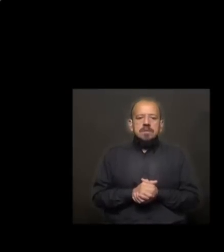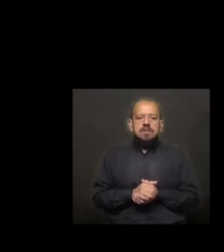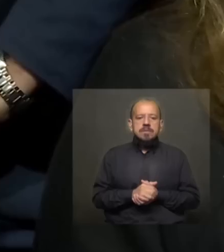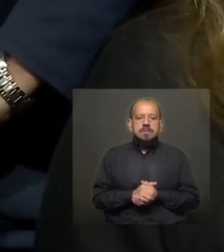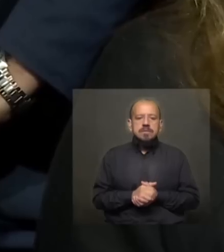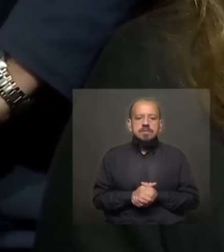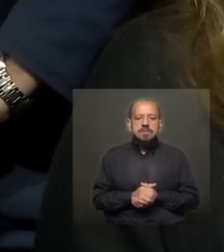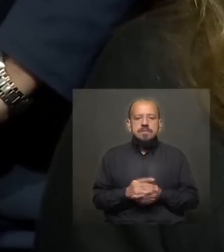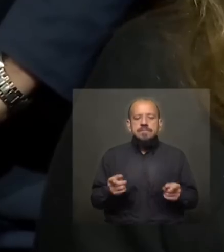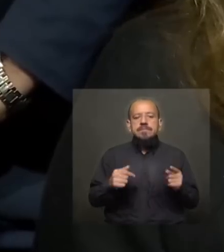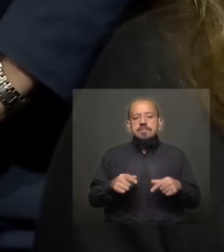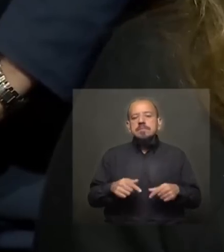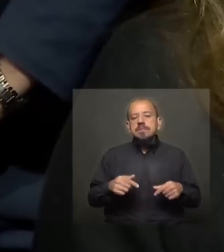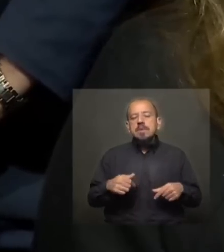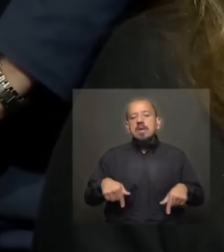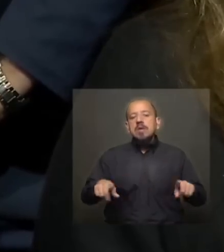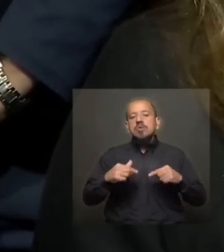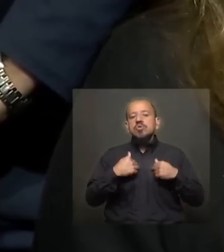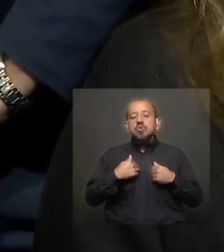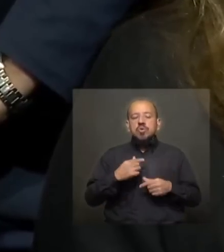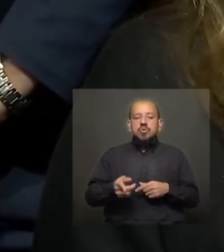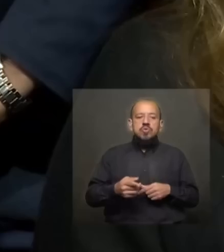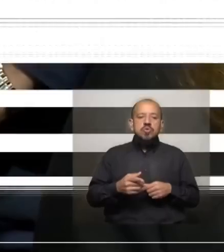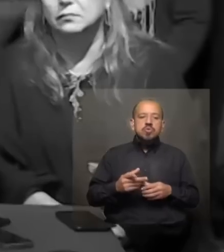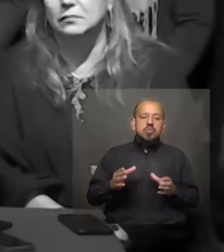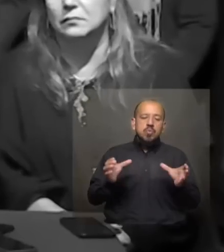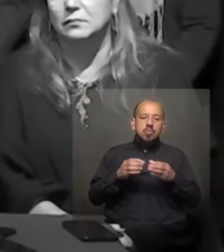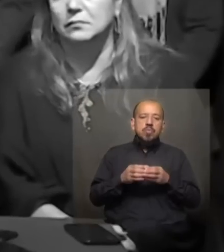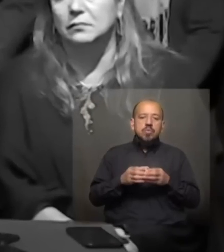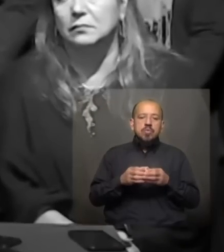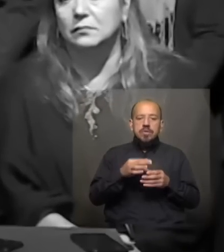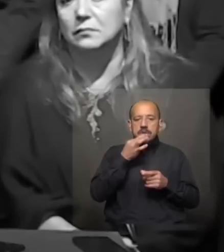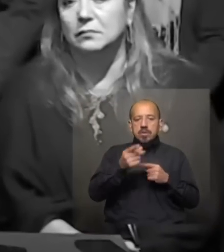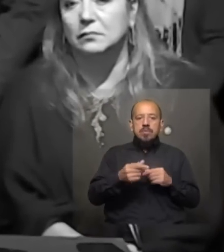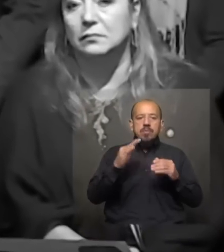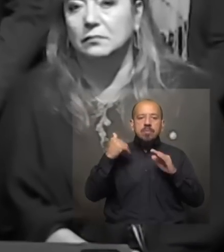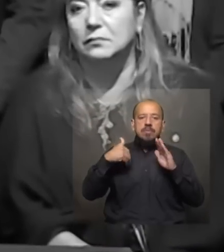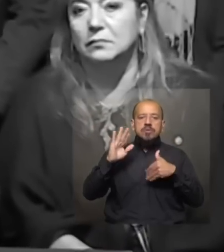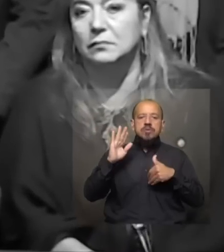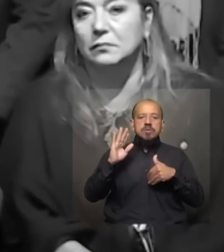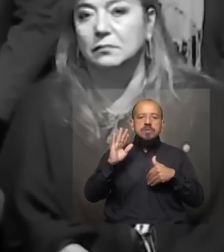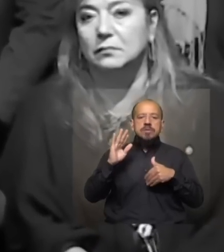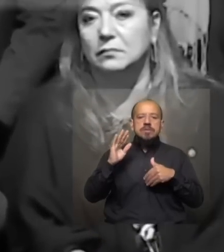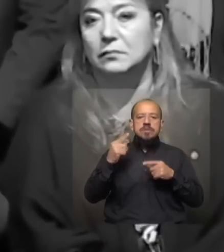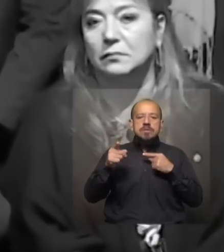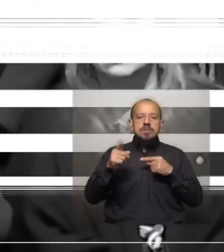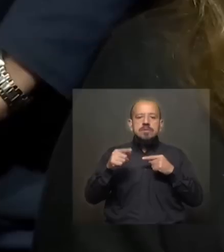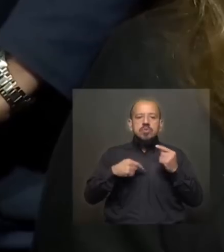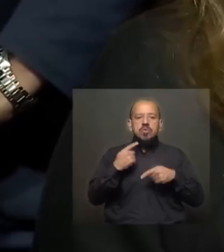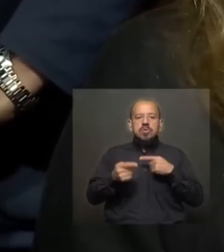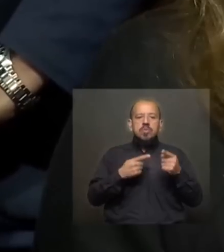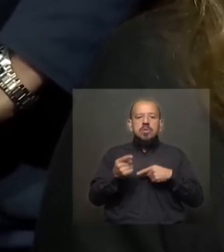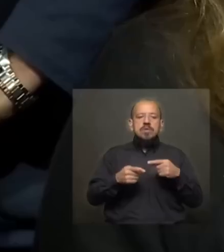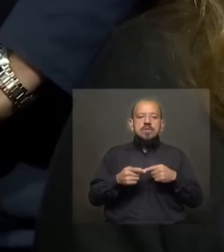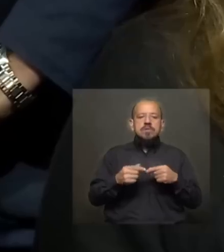la mesa política ha decidido por mayoría continuar